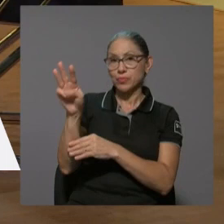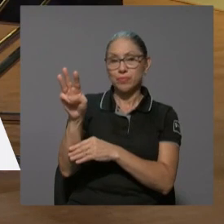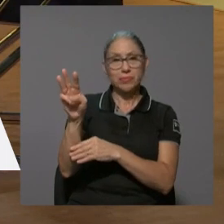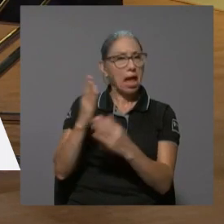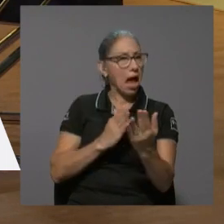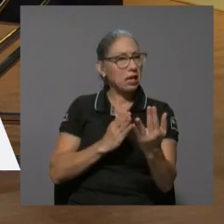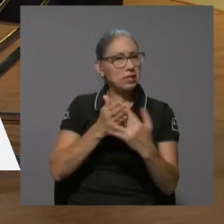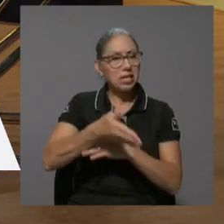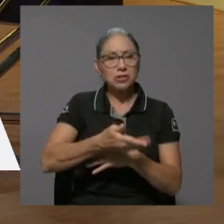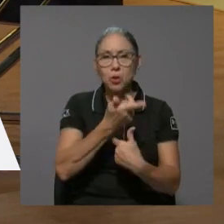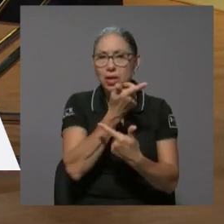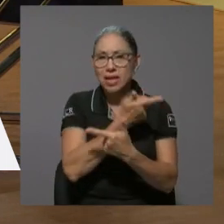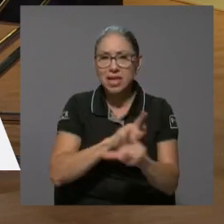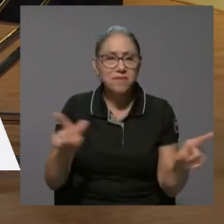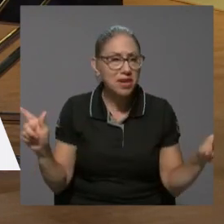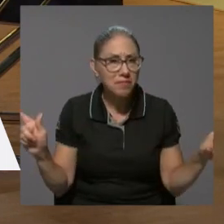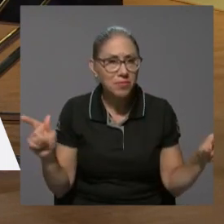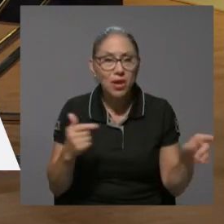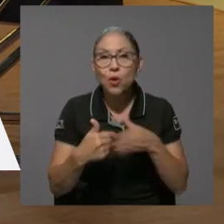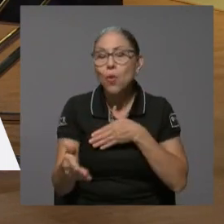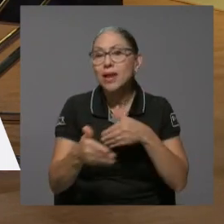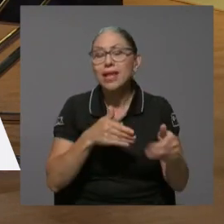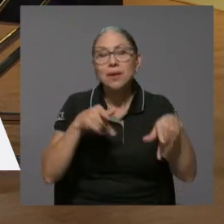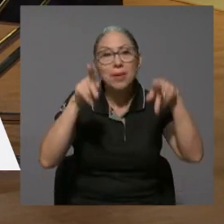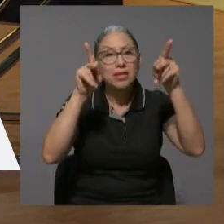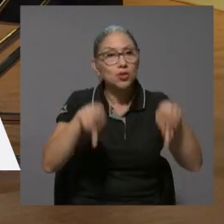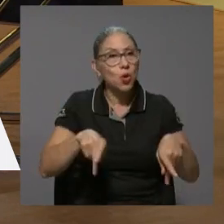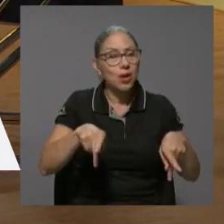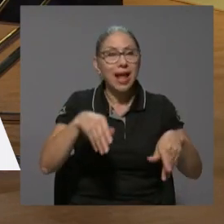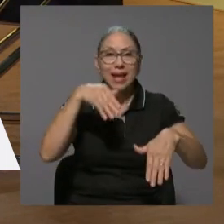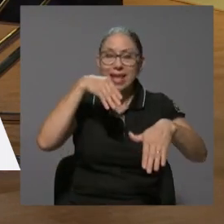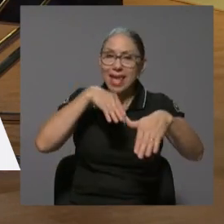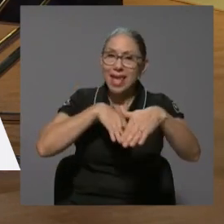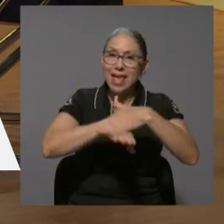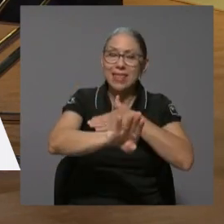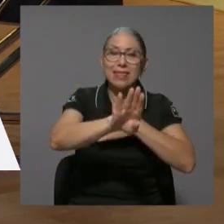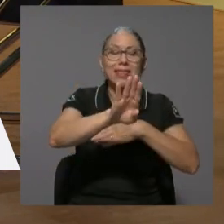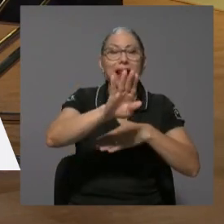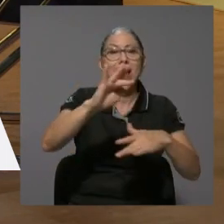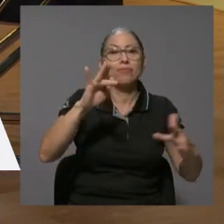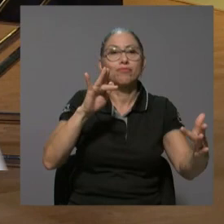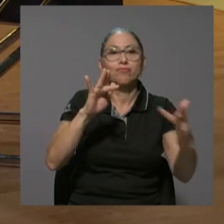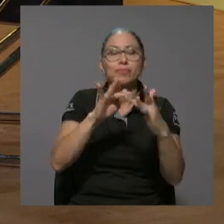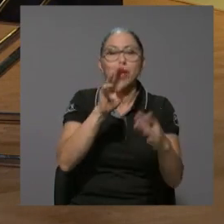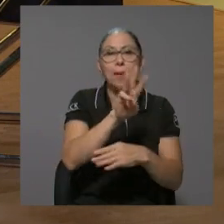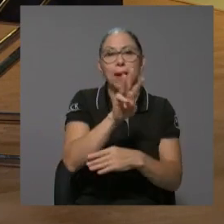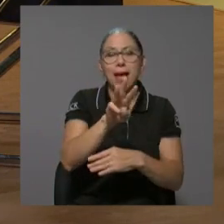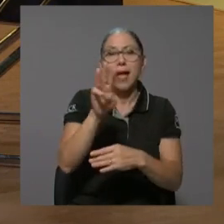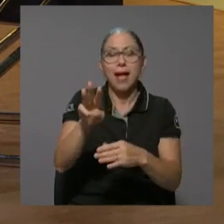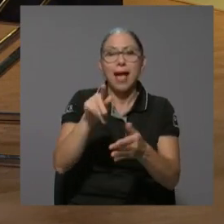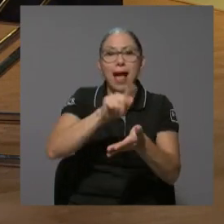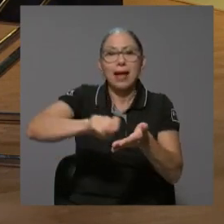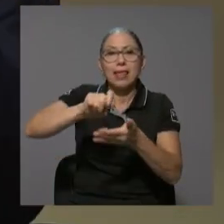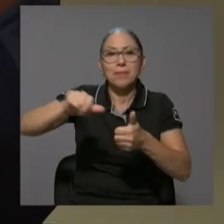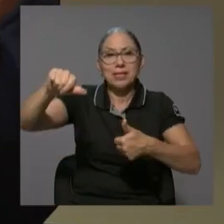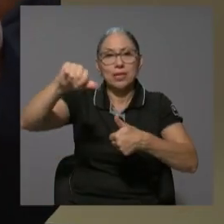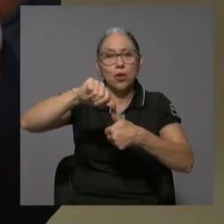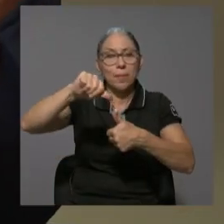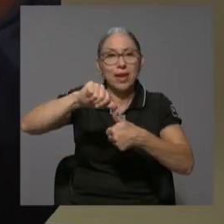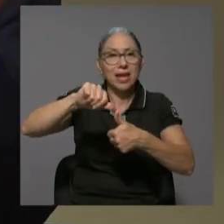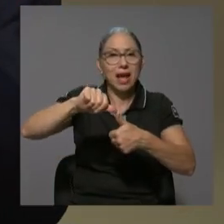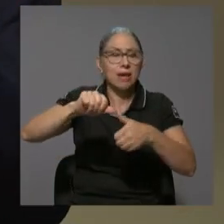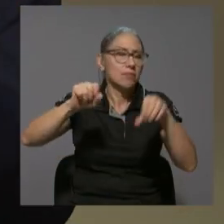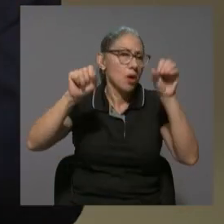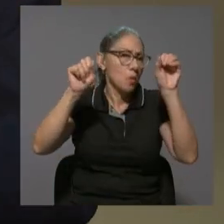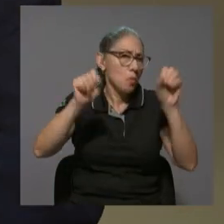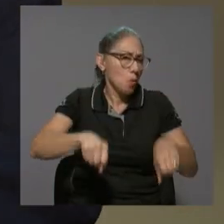que ponga el título o que entre en la página de la Academia de Centroamérica lo puede descargar y leerlo sin tener